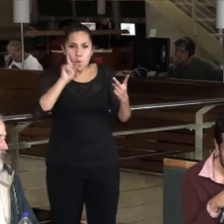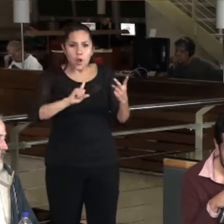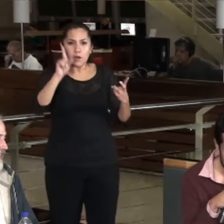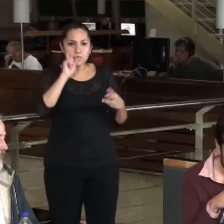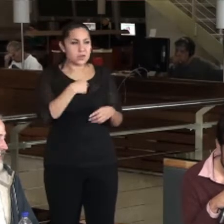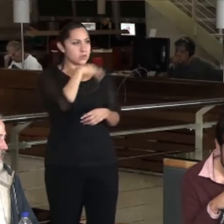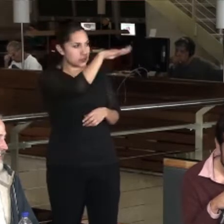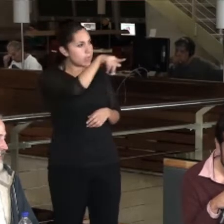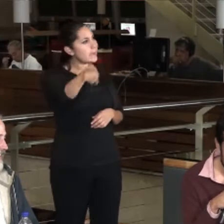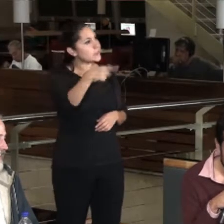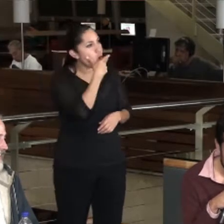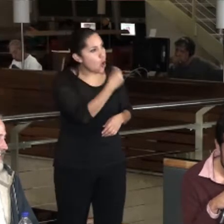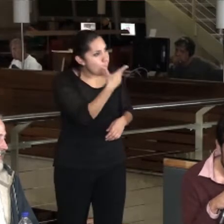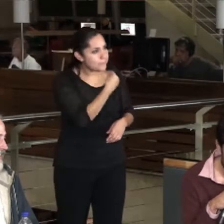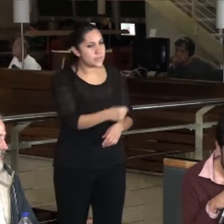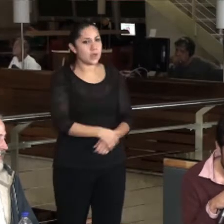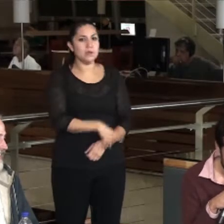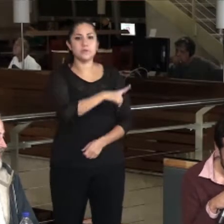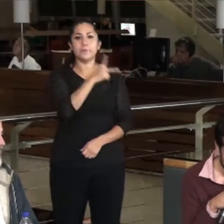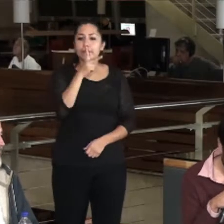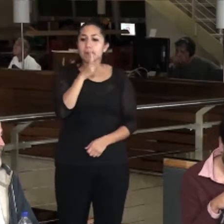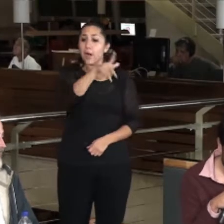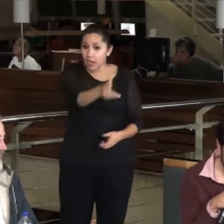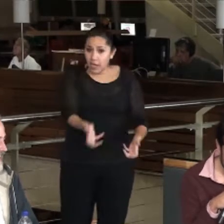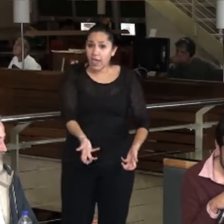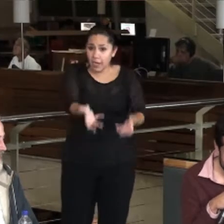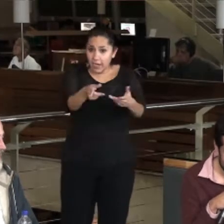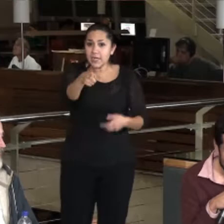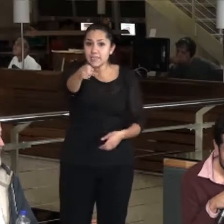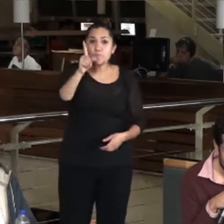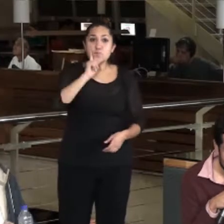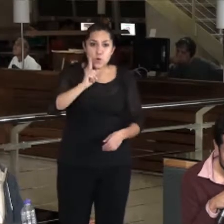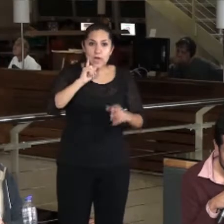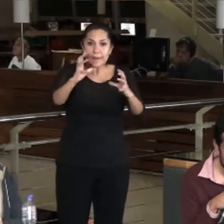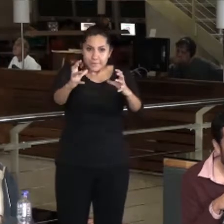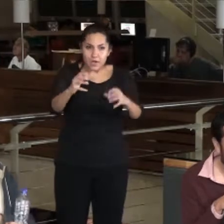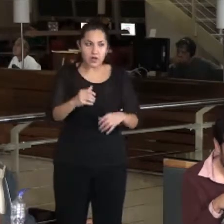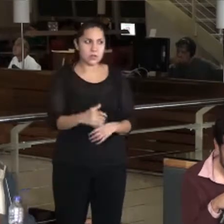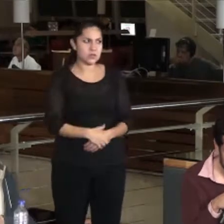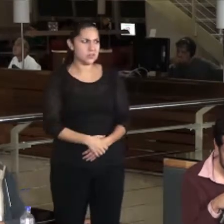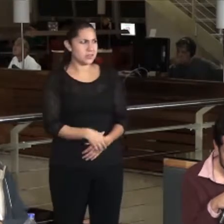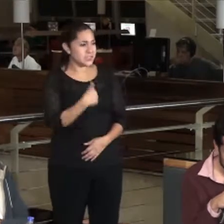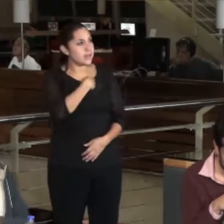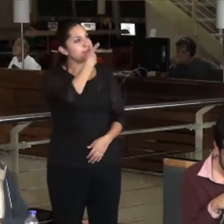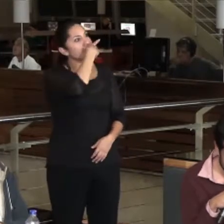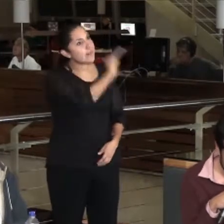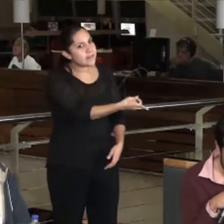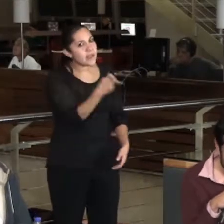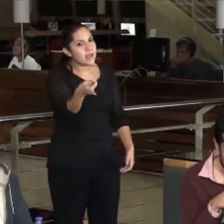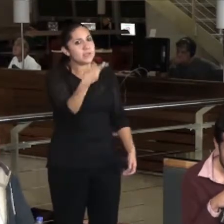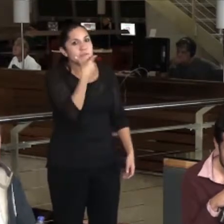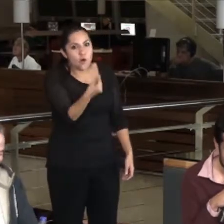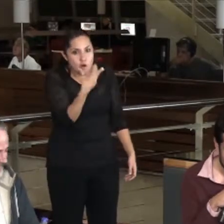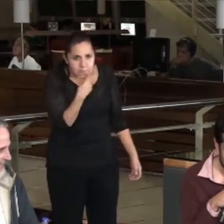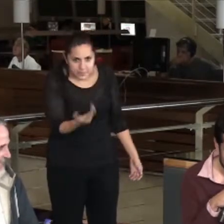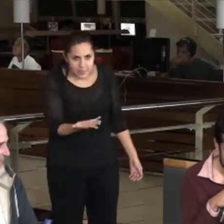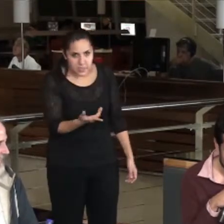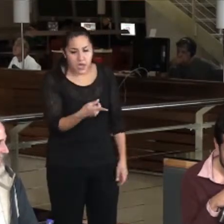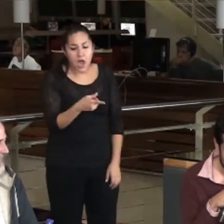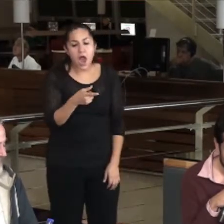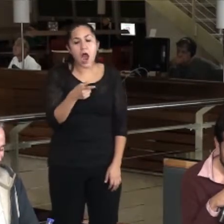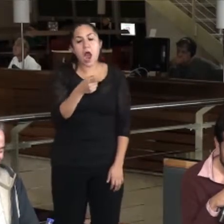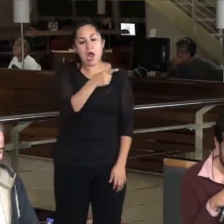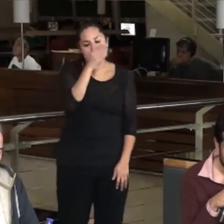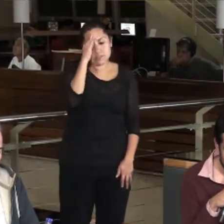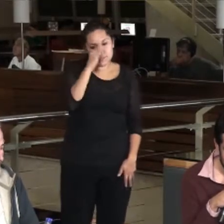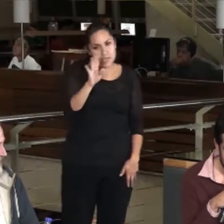el papá volvió a decir trial en la niña en la pelota y yo más pero le dije que es un niño lo siento dijo el